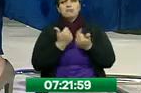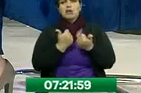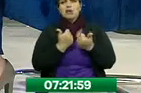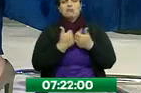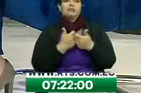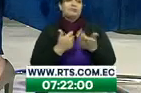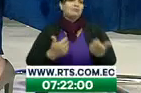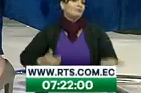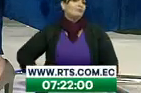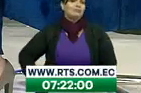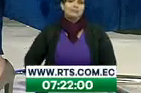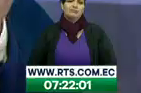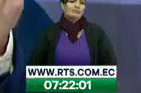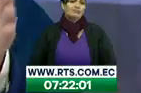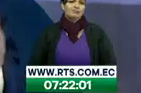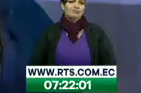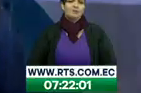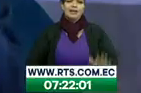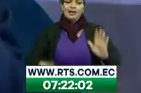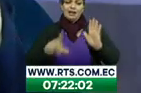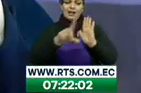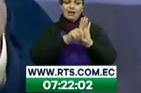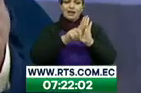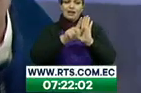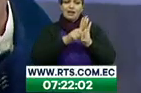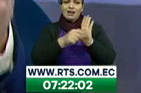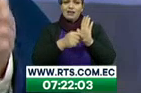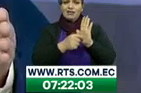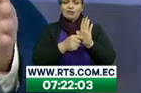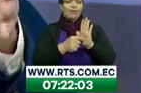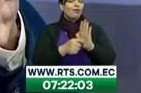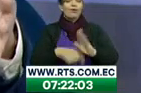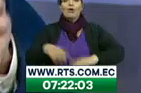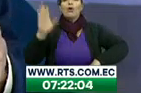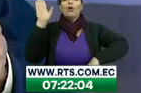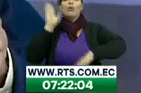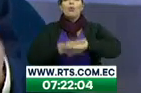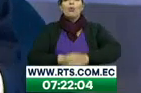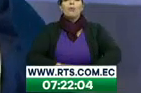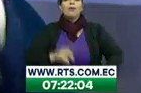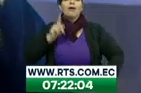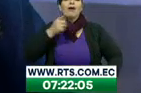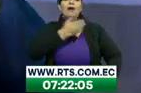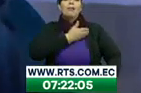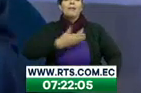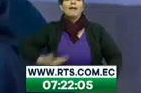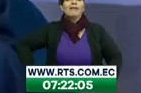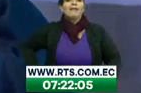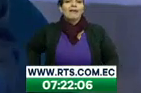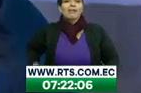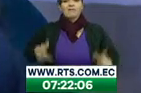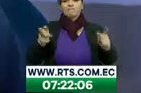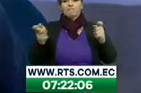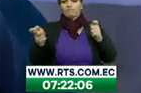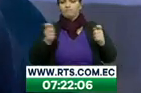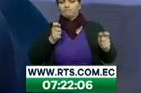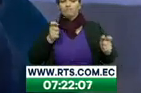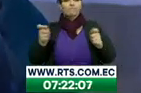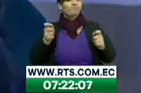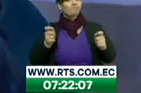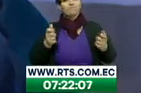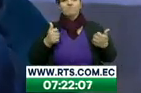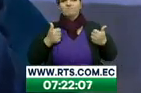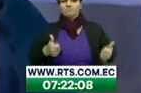es un tema de leyes, es un tema de actitud de un gobierno responsable con los ciudadanos. Un presidente que asuma en